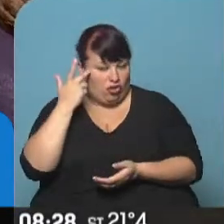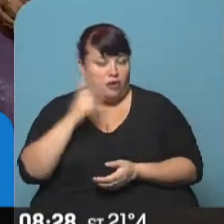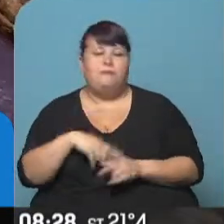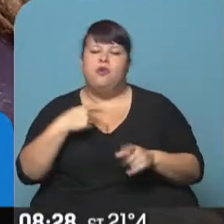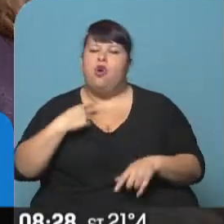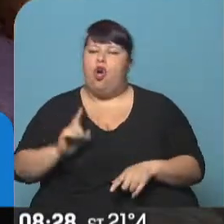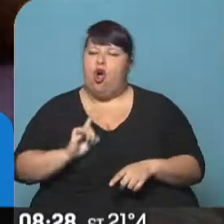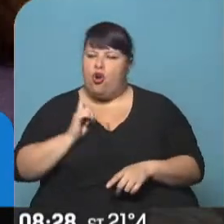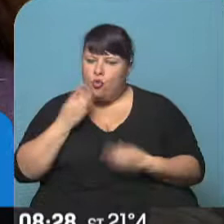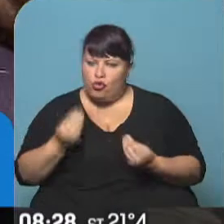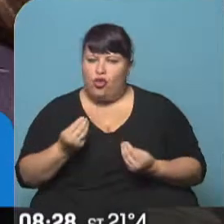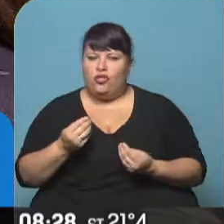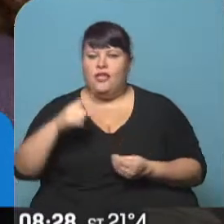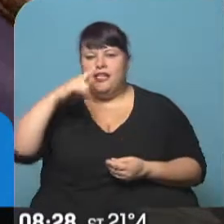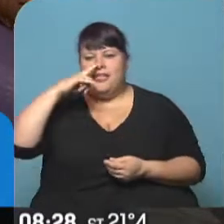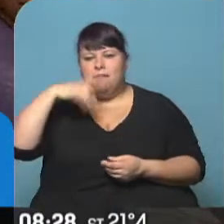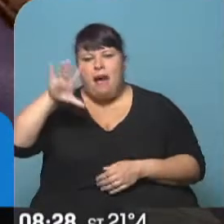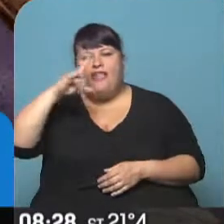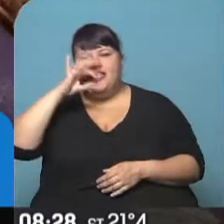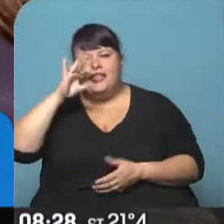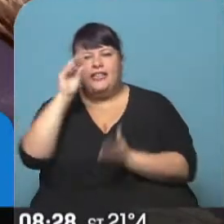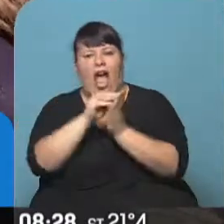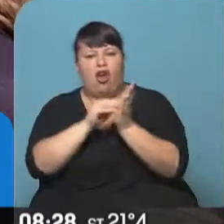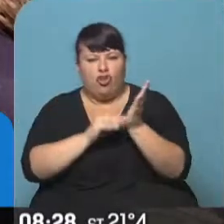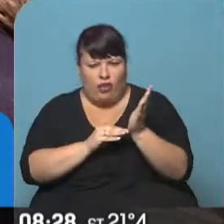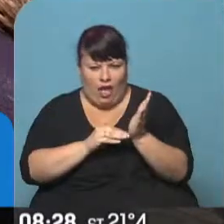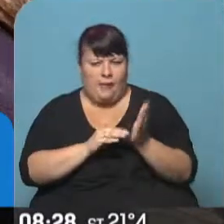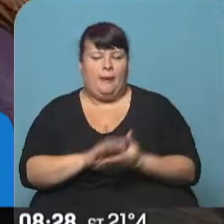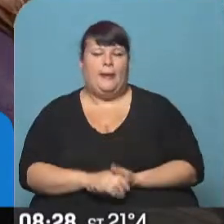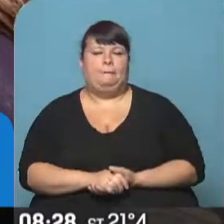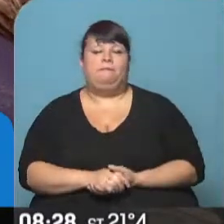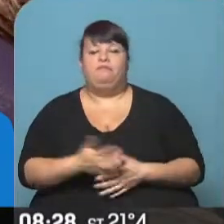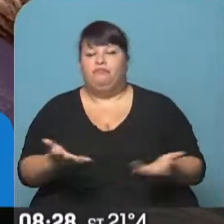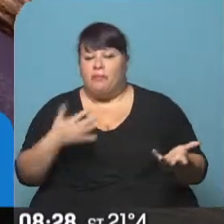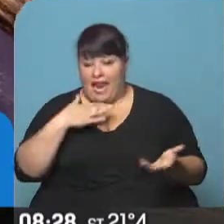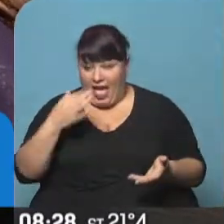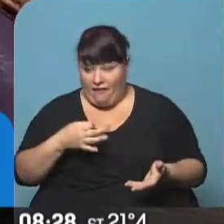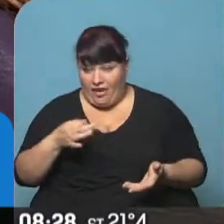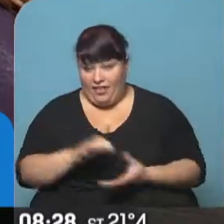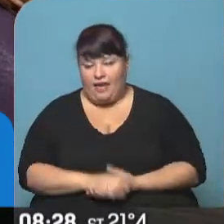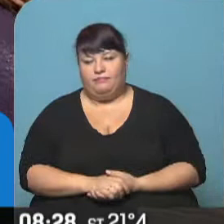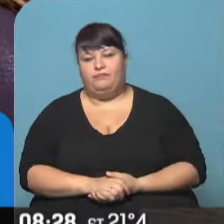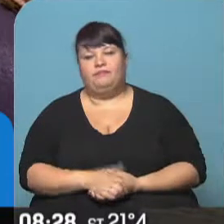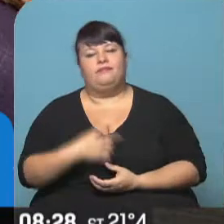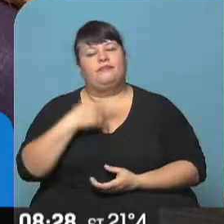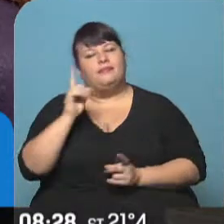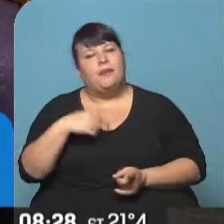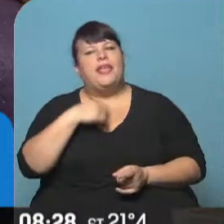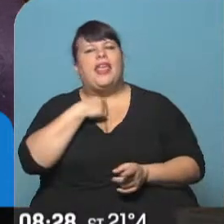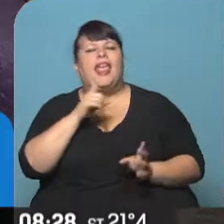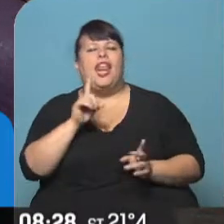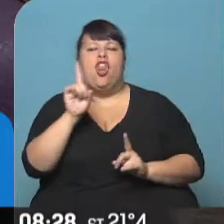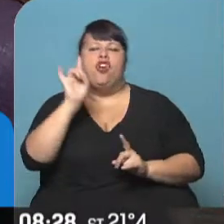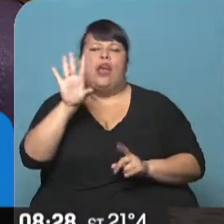estamos muy orgullosos porque tenemos 70 y más de 70 inscriptos y la verdad es te queremos también no solamente